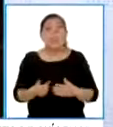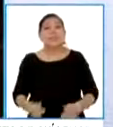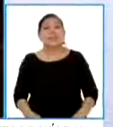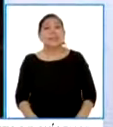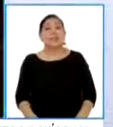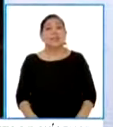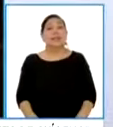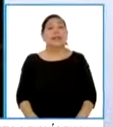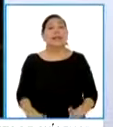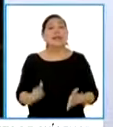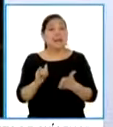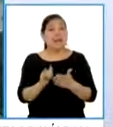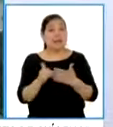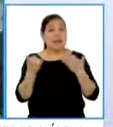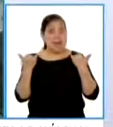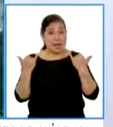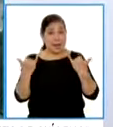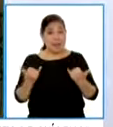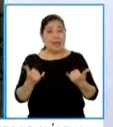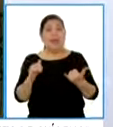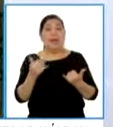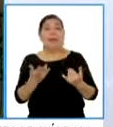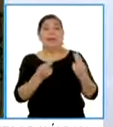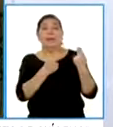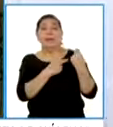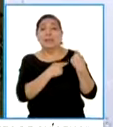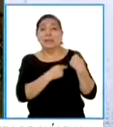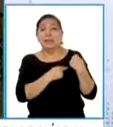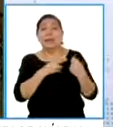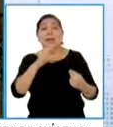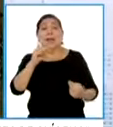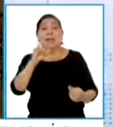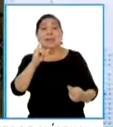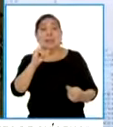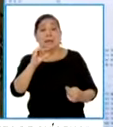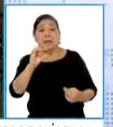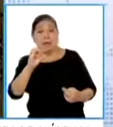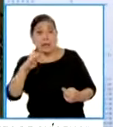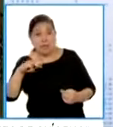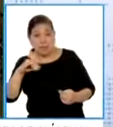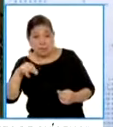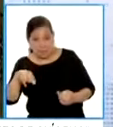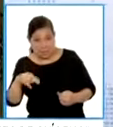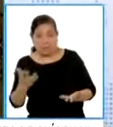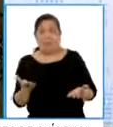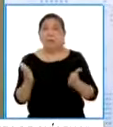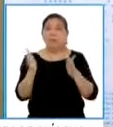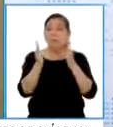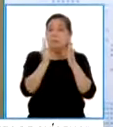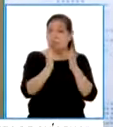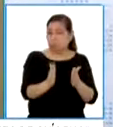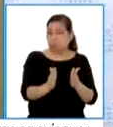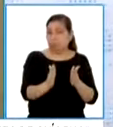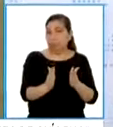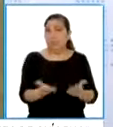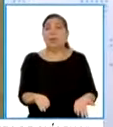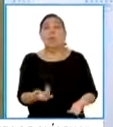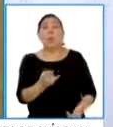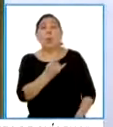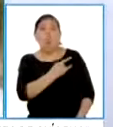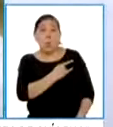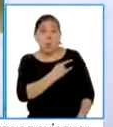seguirse. Y evidentemente aquí hay responsabilidades de DIGEMIT, hay responsabilidades probablemente de